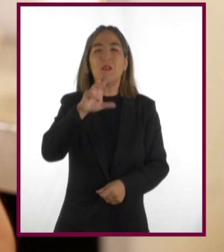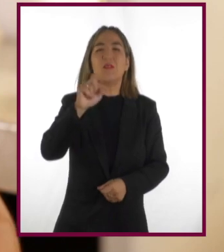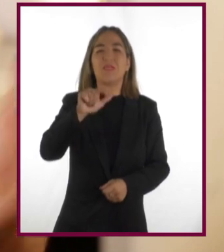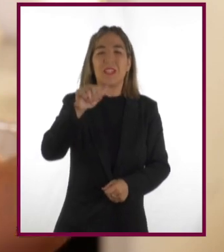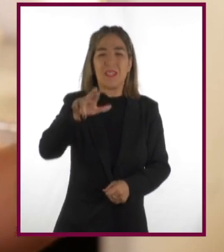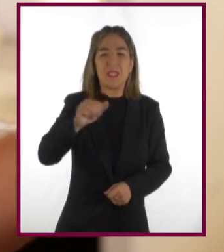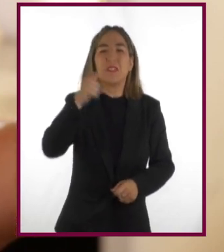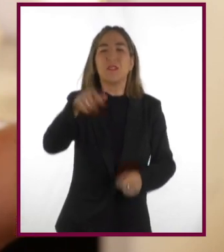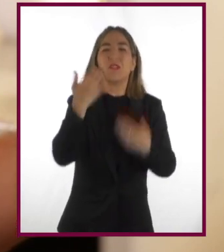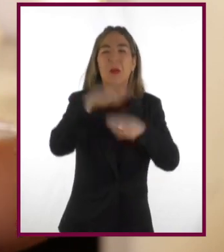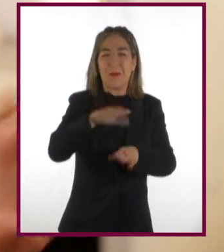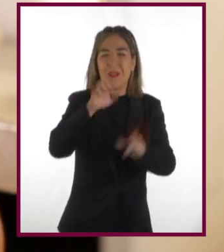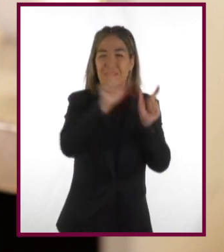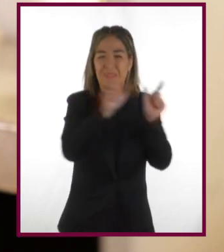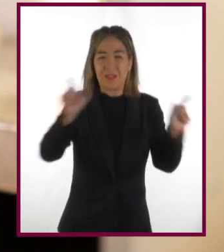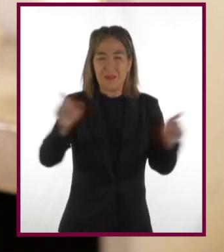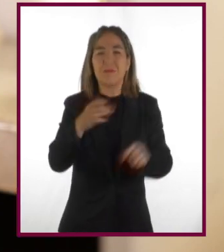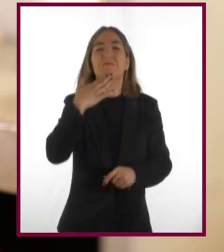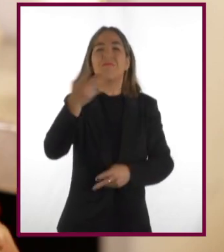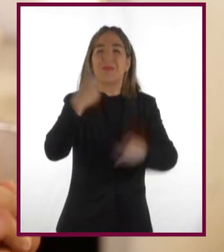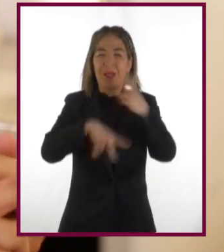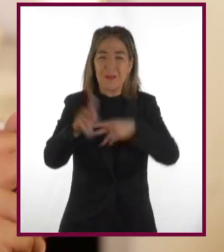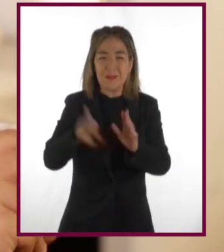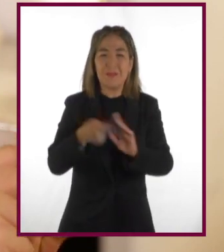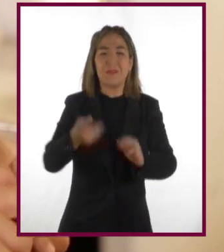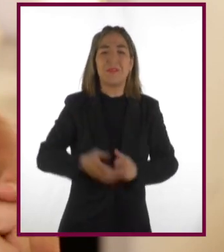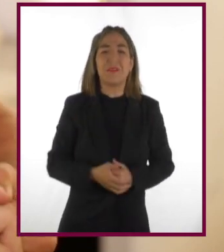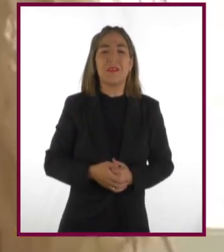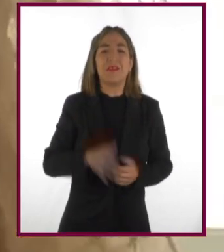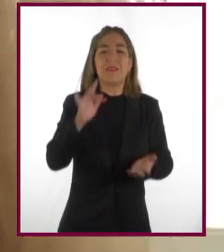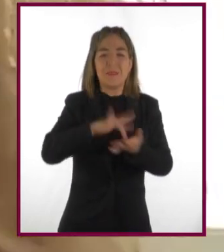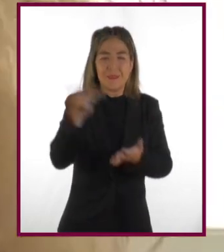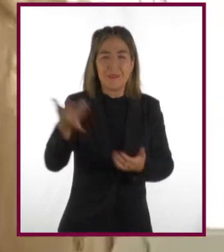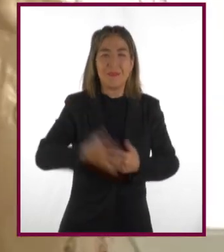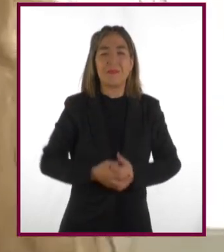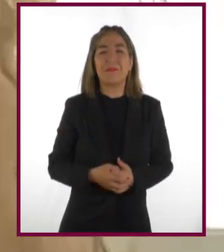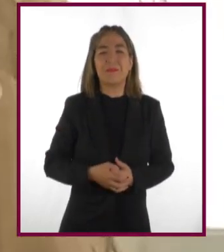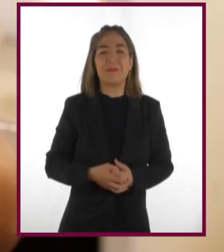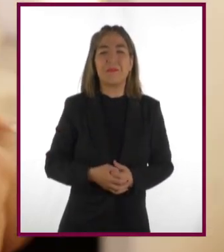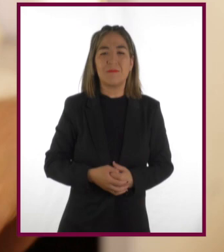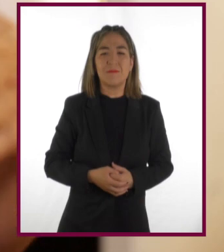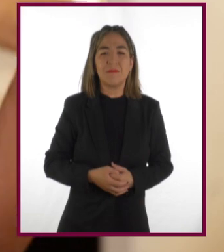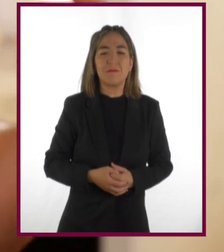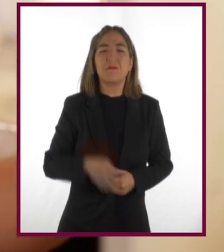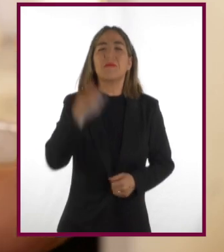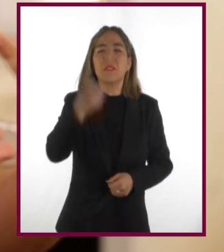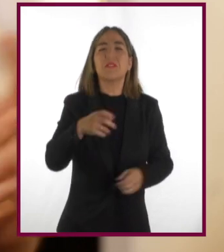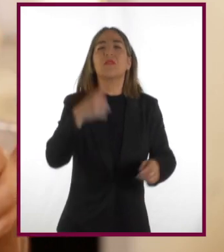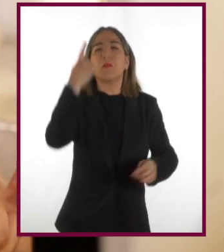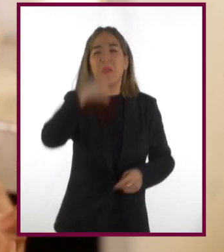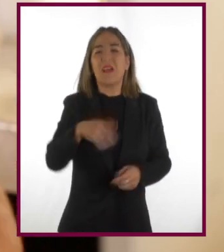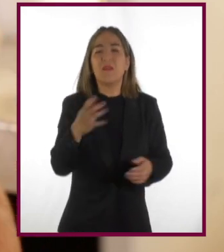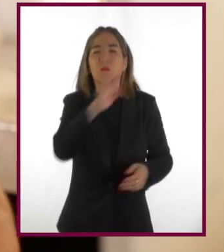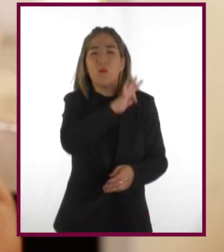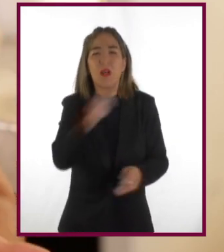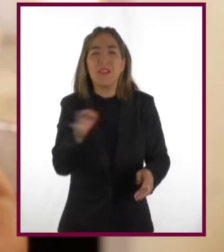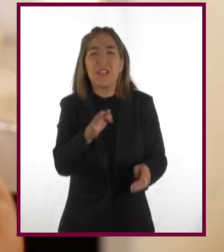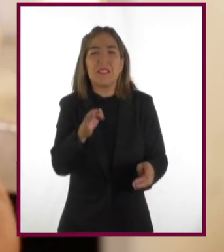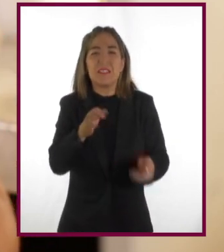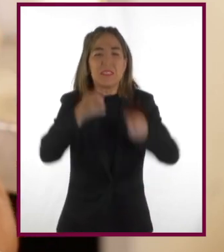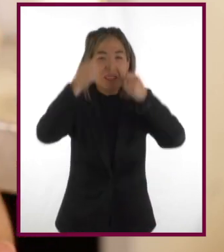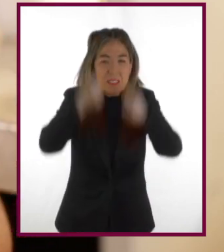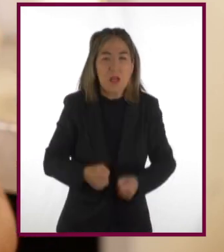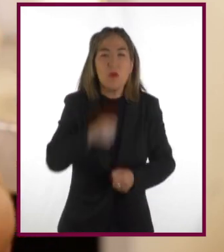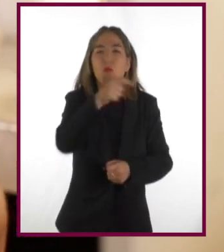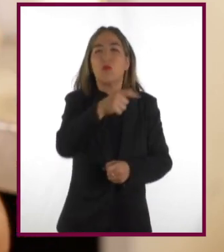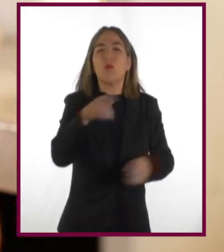Bonasí hablando de las ecuaciones de Navier-Stokes. Rosana, bienvenida de vuelta. Gracias. ¿Cuál es la dificultad para nosotros poder